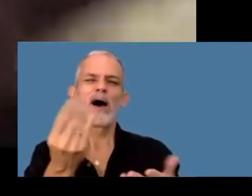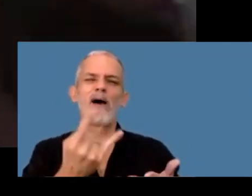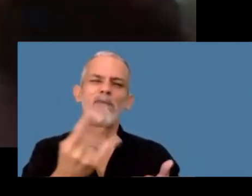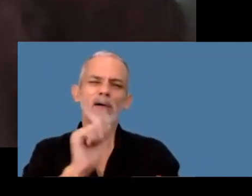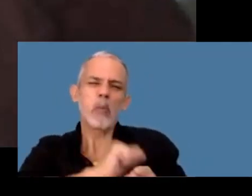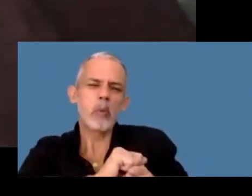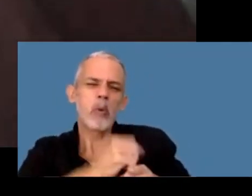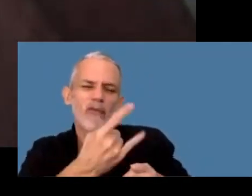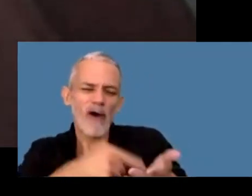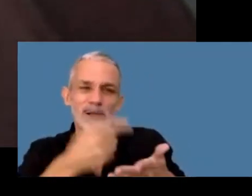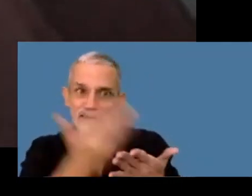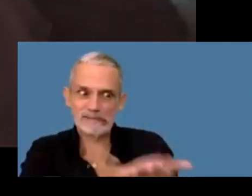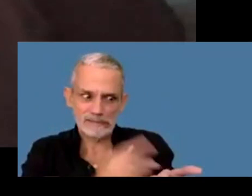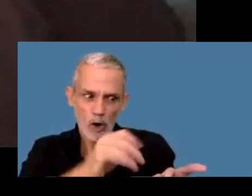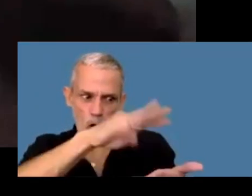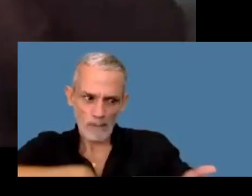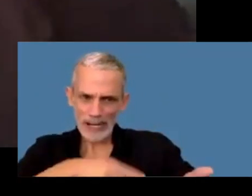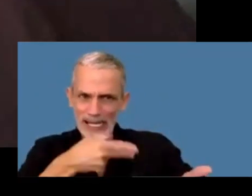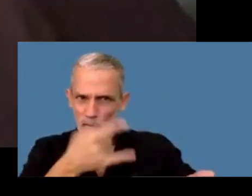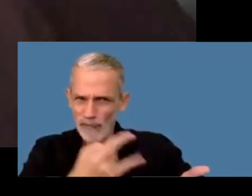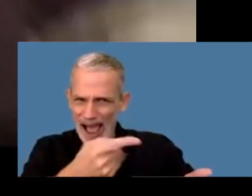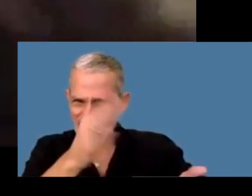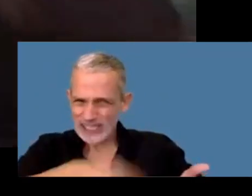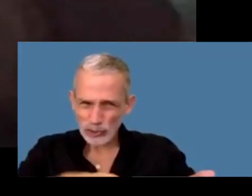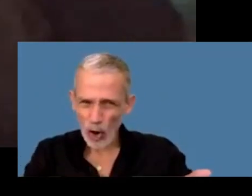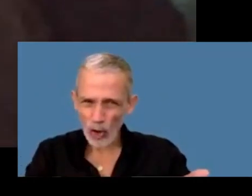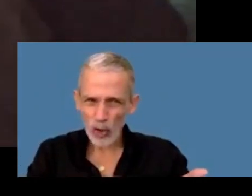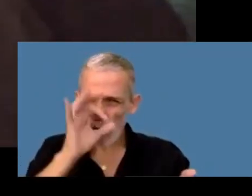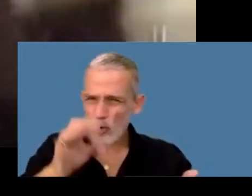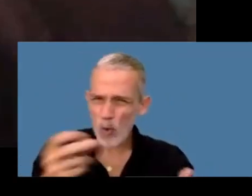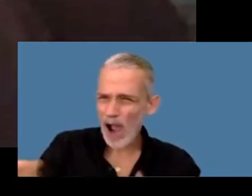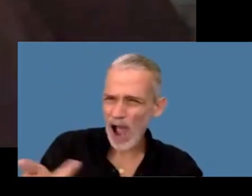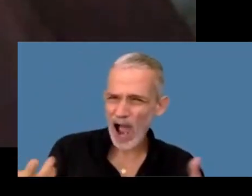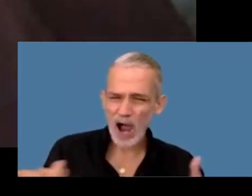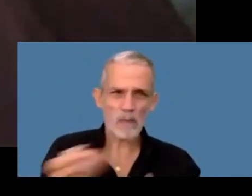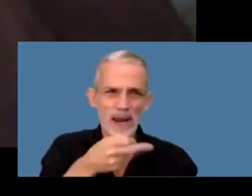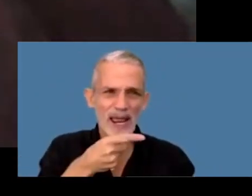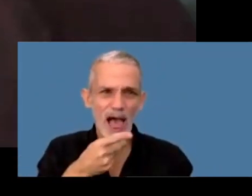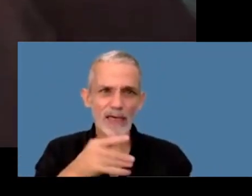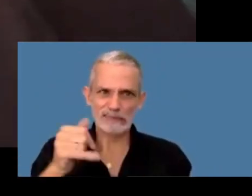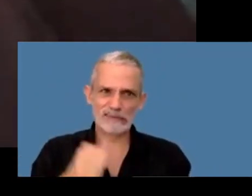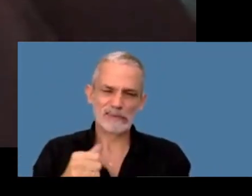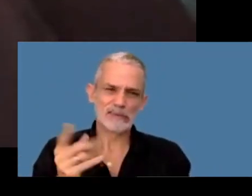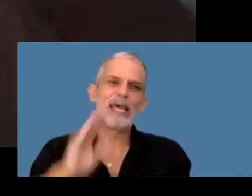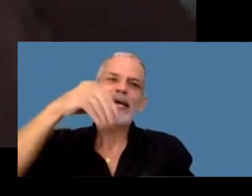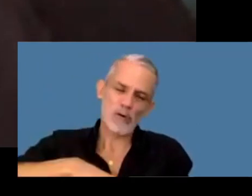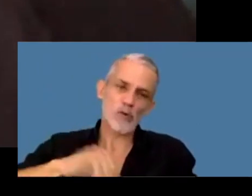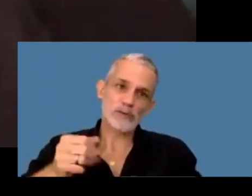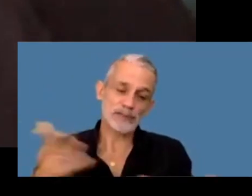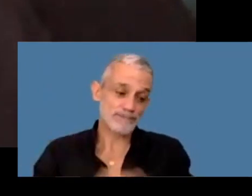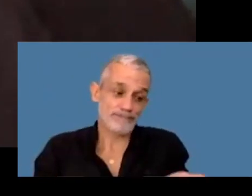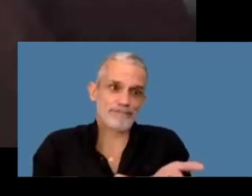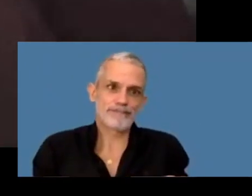diferenciemos, yo puedo normalizar, yo puedo blanquear, yo puedo pagar el impuesto, puedo presentar la declaración jurada, pero no hay